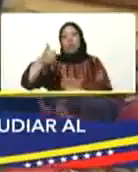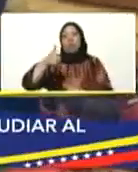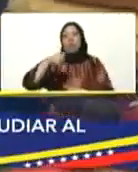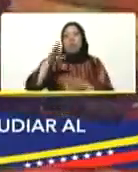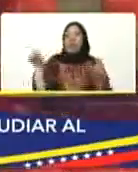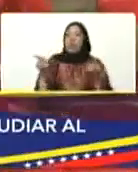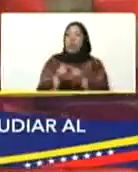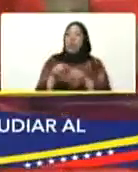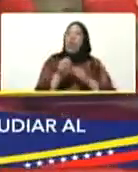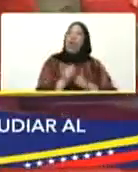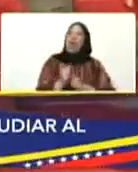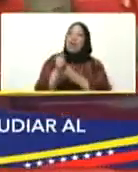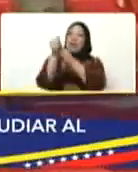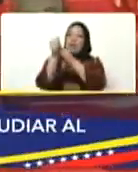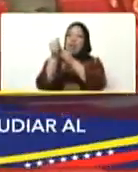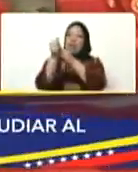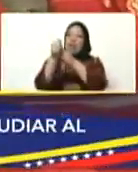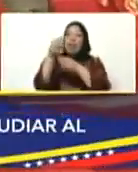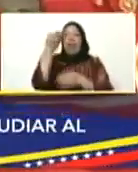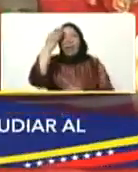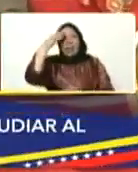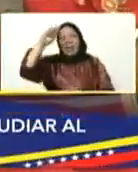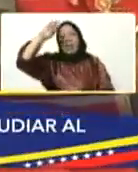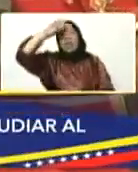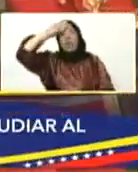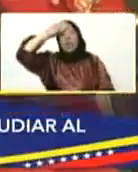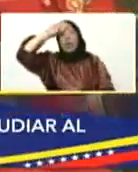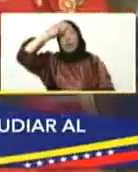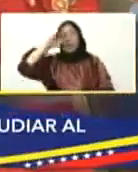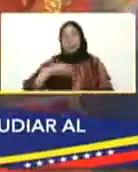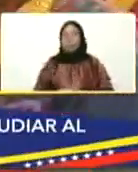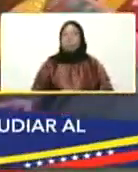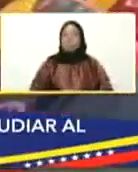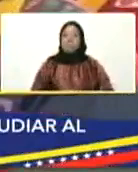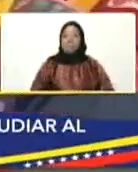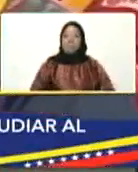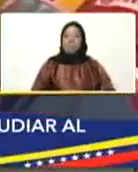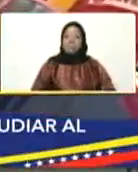Martí, apóstol de Cuba, héroe de Cuba.